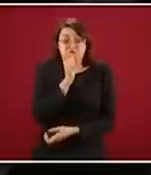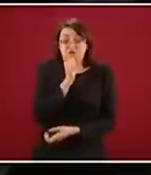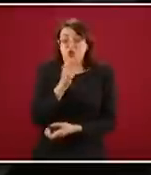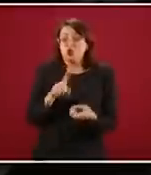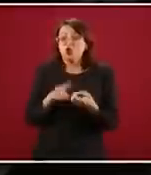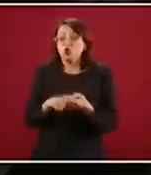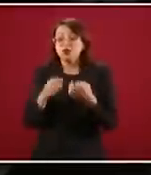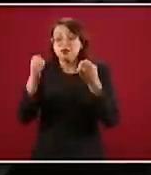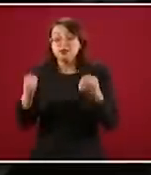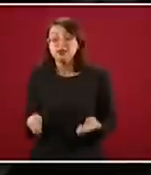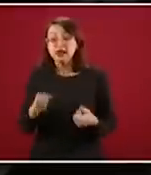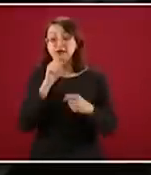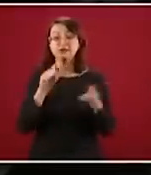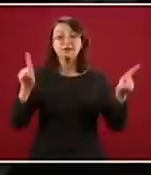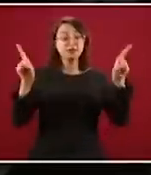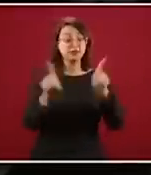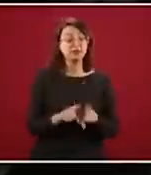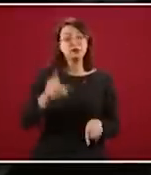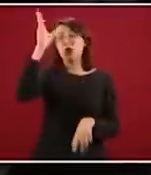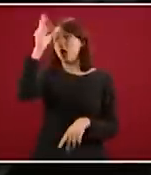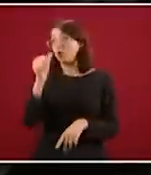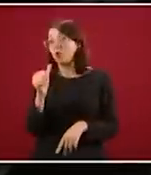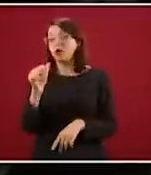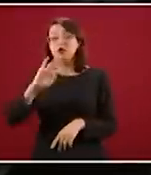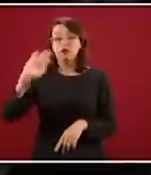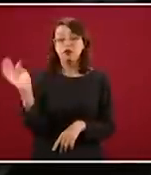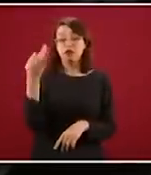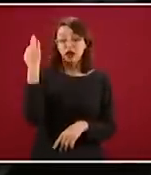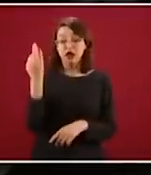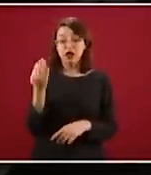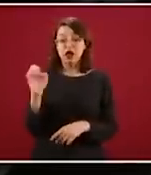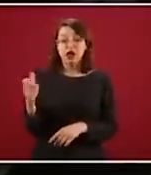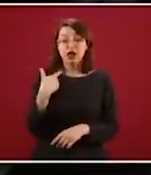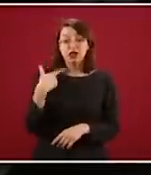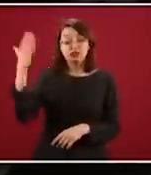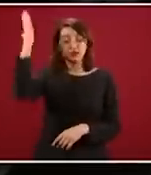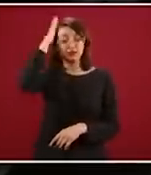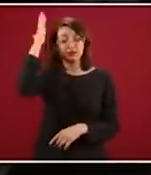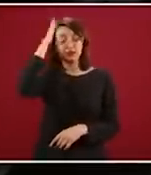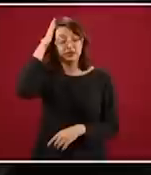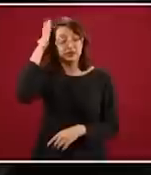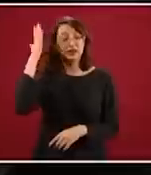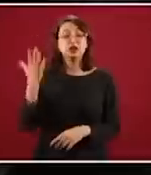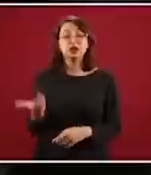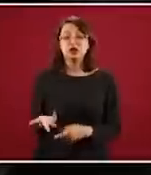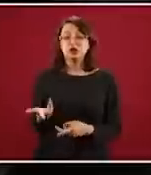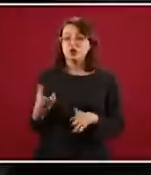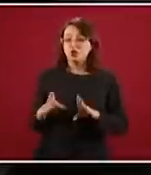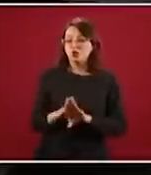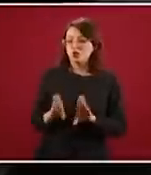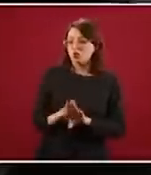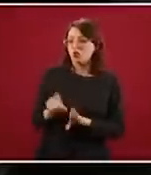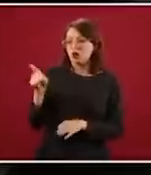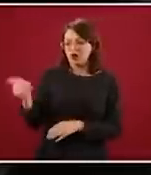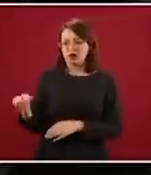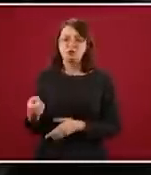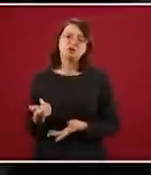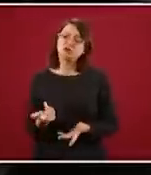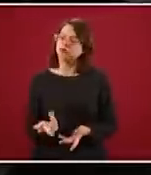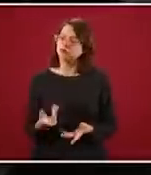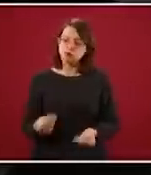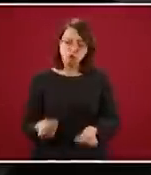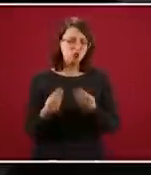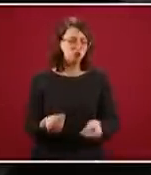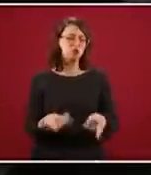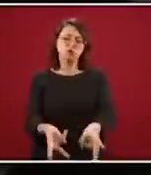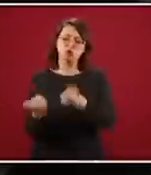el acuerdo del gobierno federal para con este ex líder, pues hay que decirlo, que contribuyó al saqueo